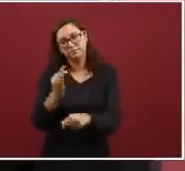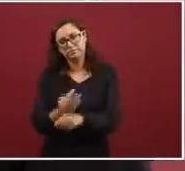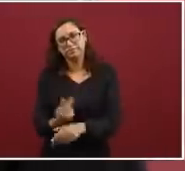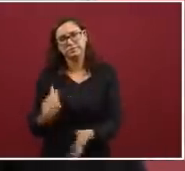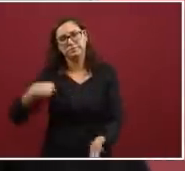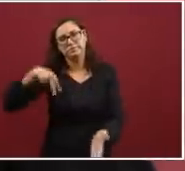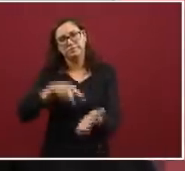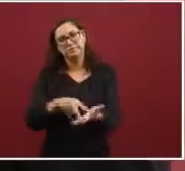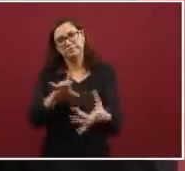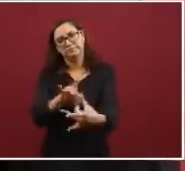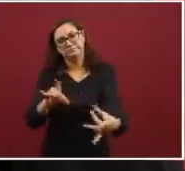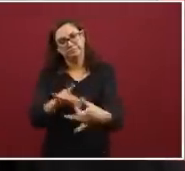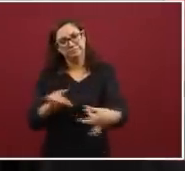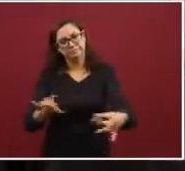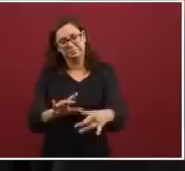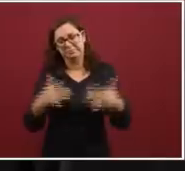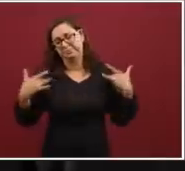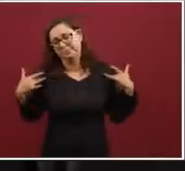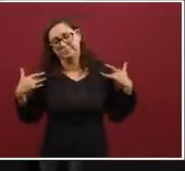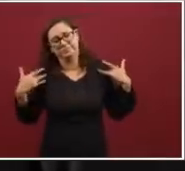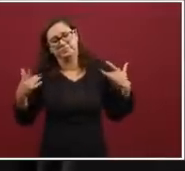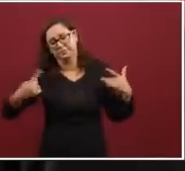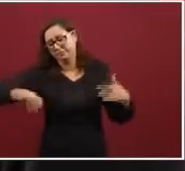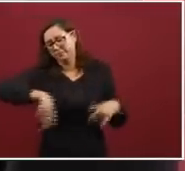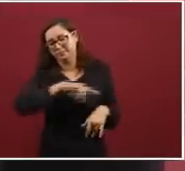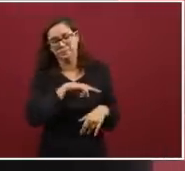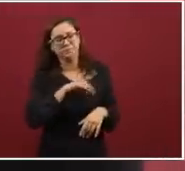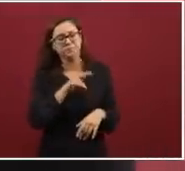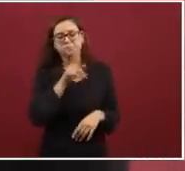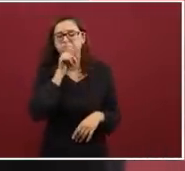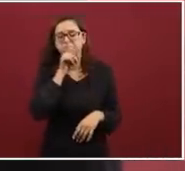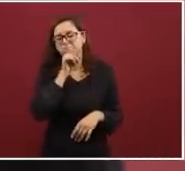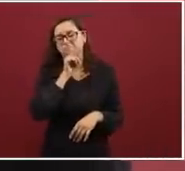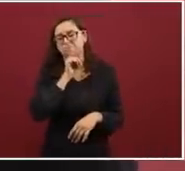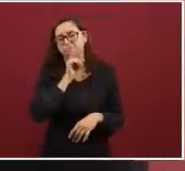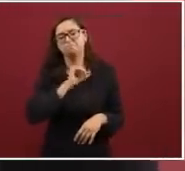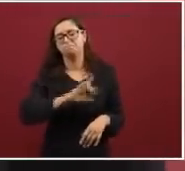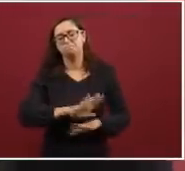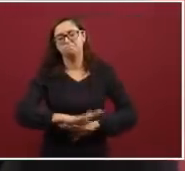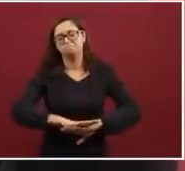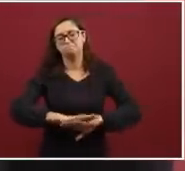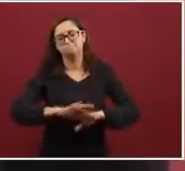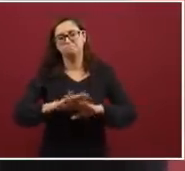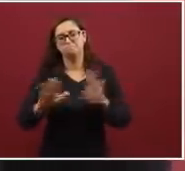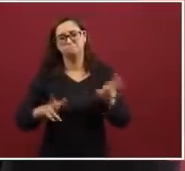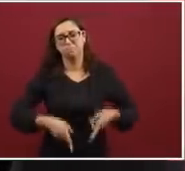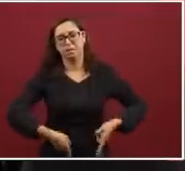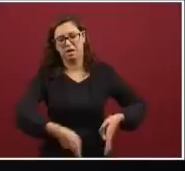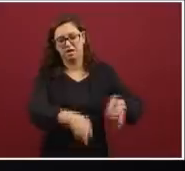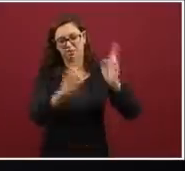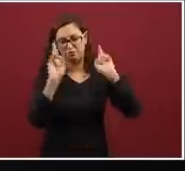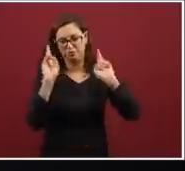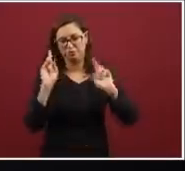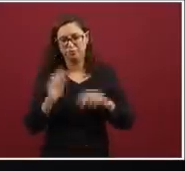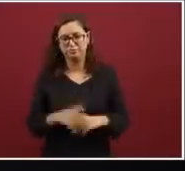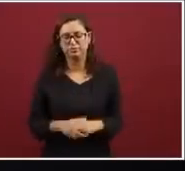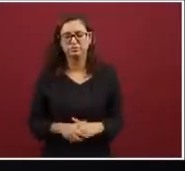tenemos nada que ver, no vamos a perjudicar a ningún medio, son sagrados.